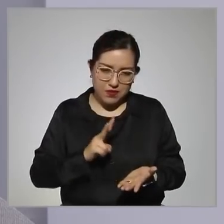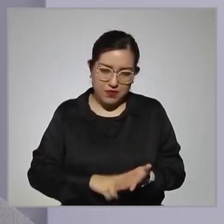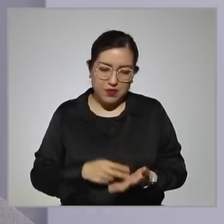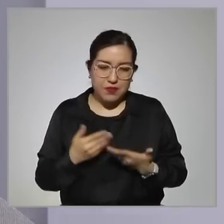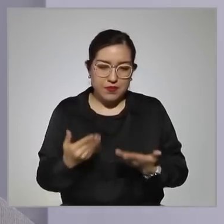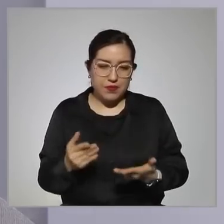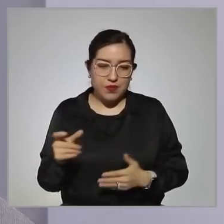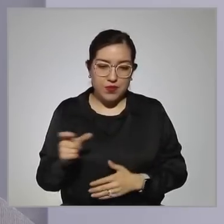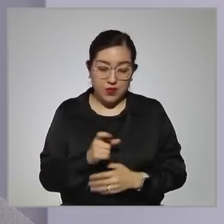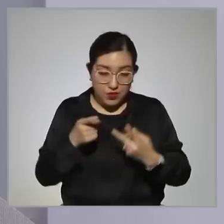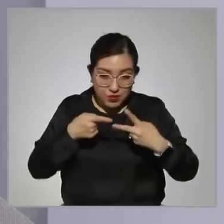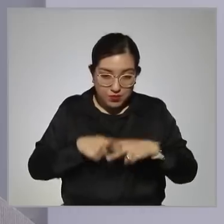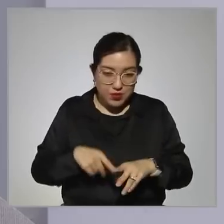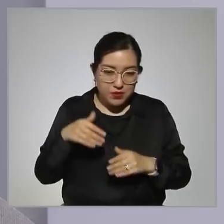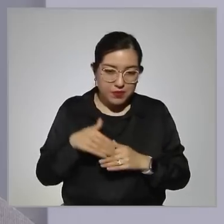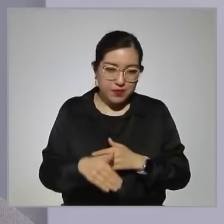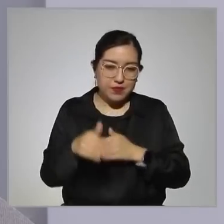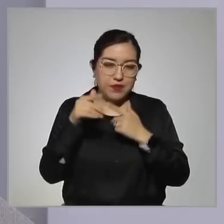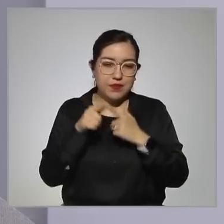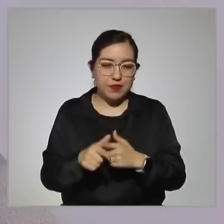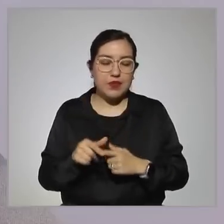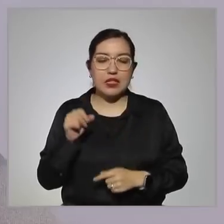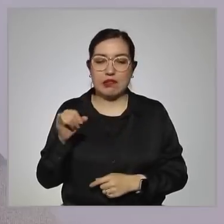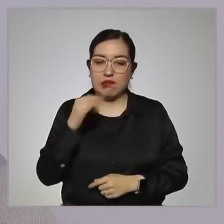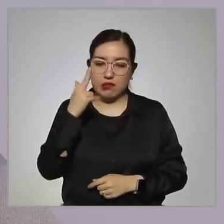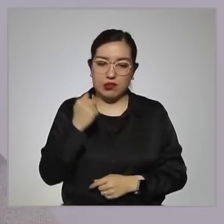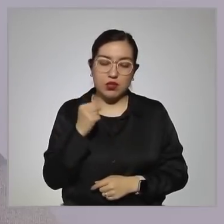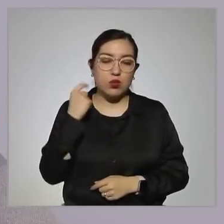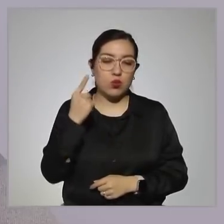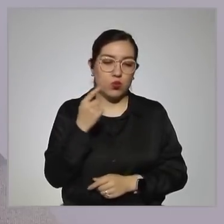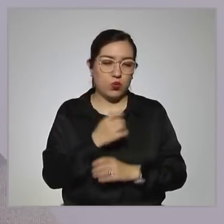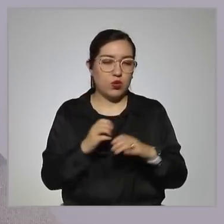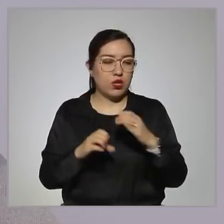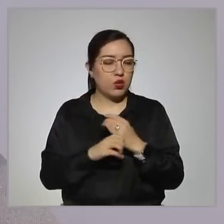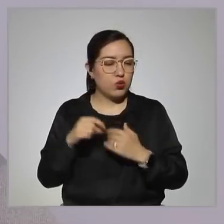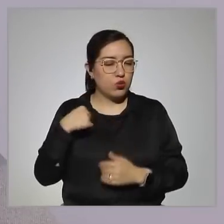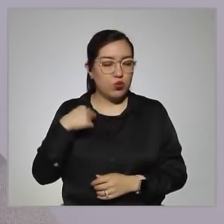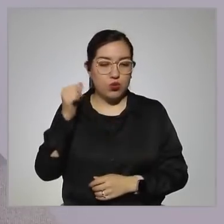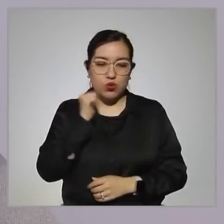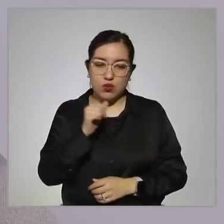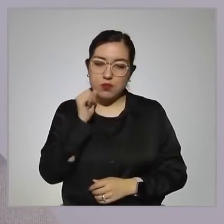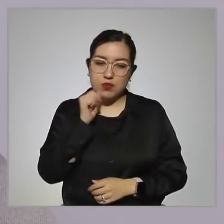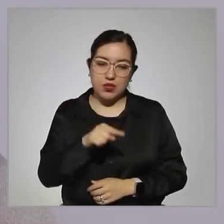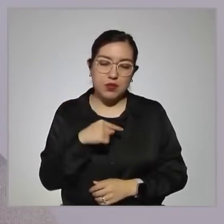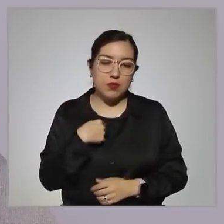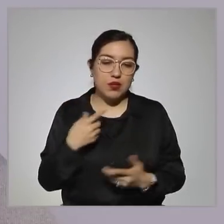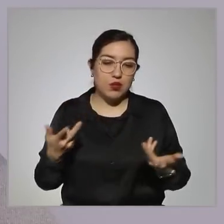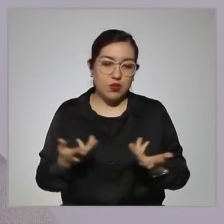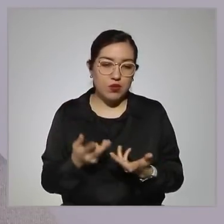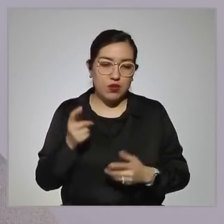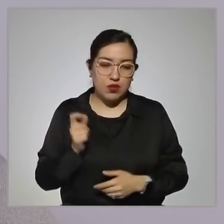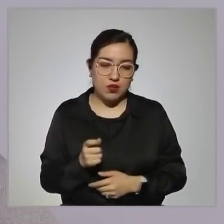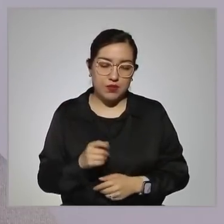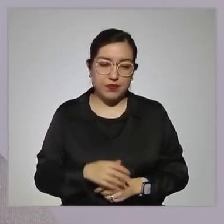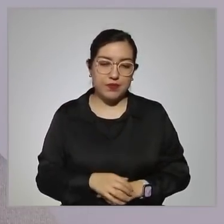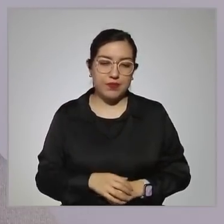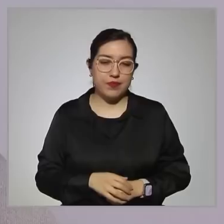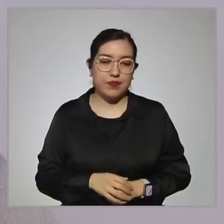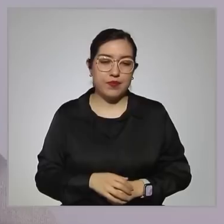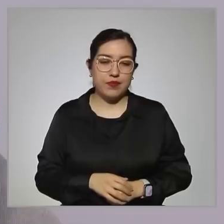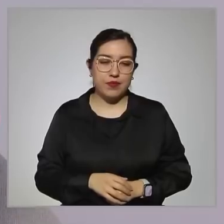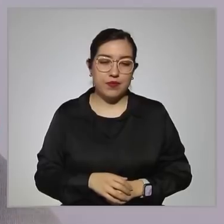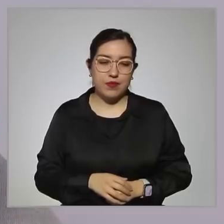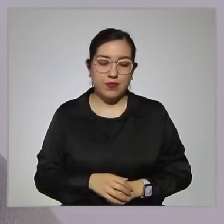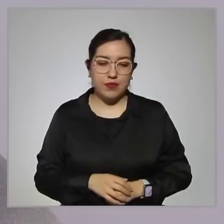el que se suscita y para adelante. Así es, y una cosa que yo siempre aplicaba también es, yo decía, la vida, yo la veía